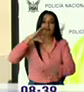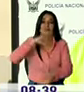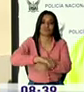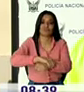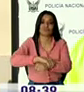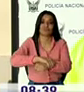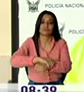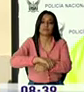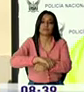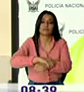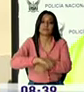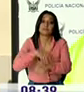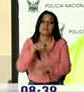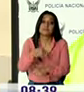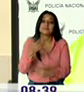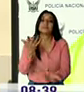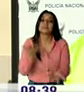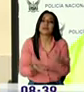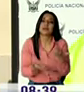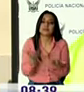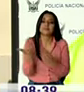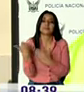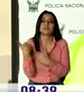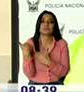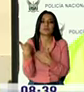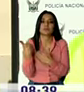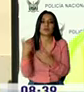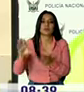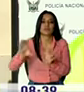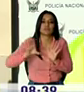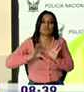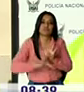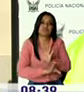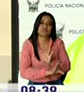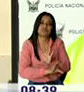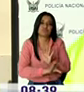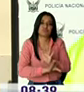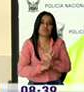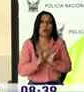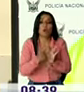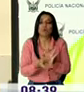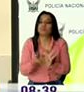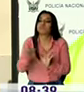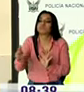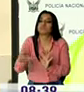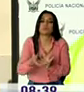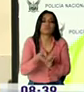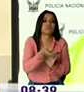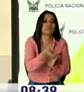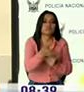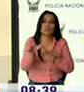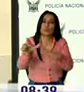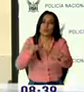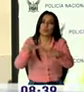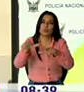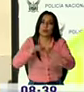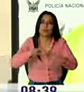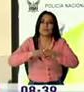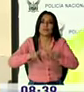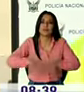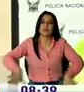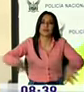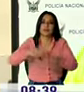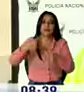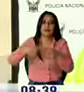cual presumiblemente sería la encargada de, mediante intermediarios, colocar en diferentes sitios de la ciudad